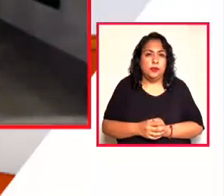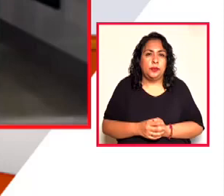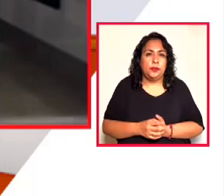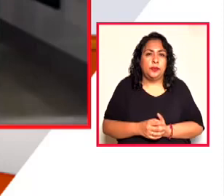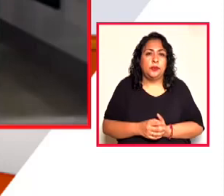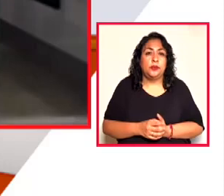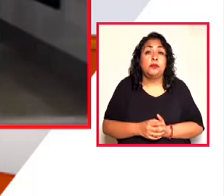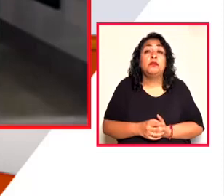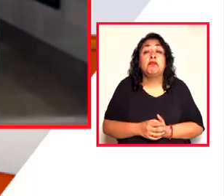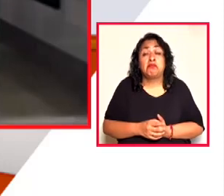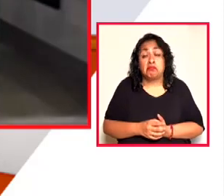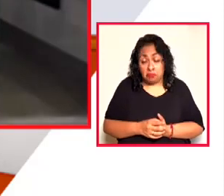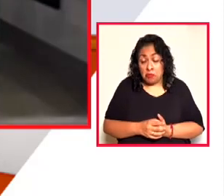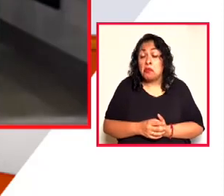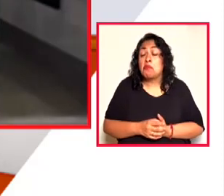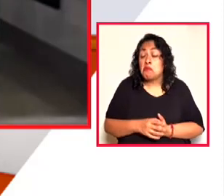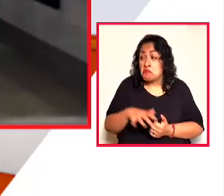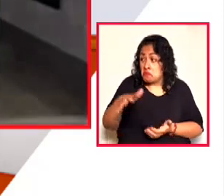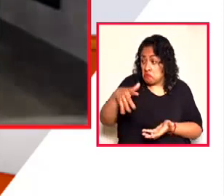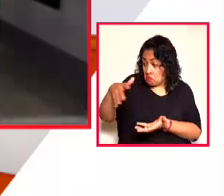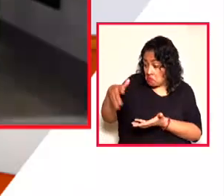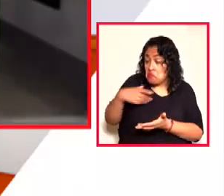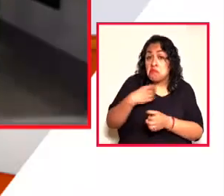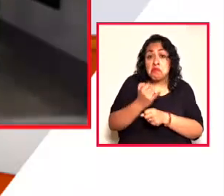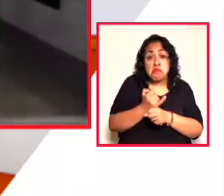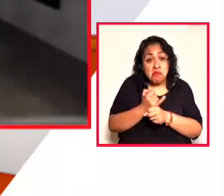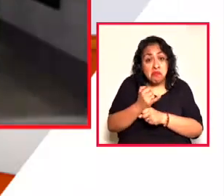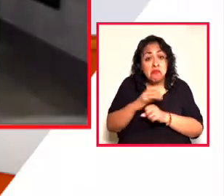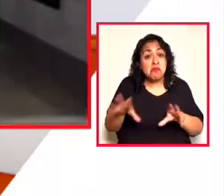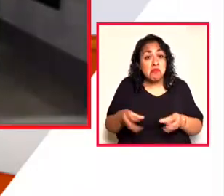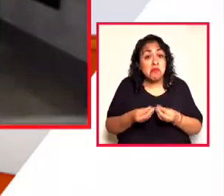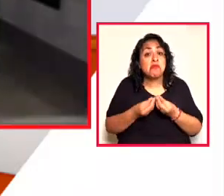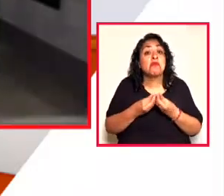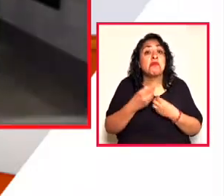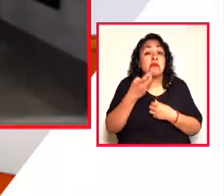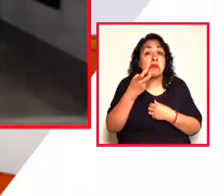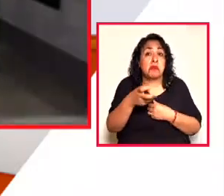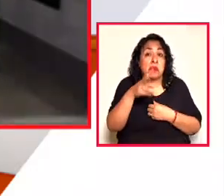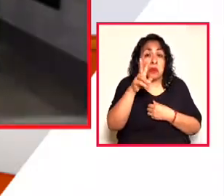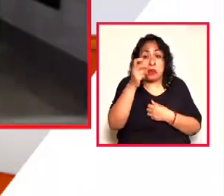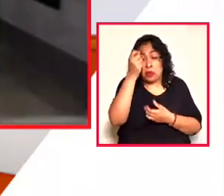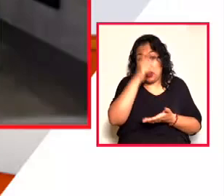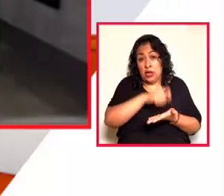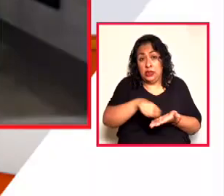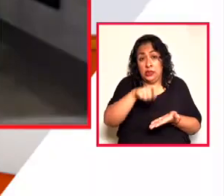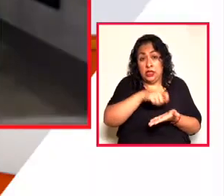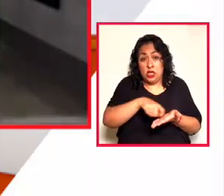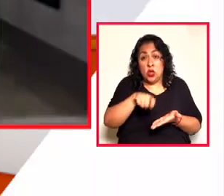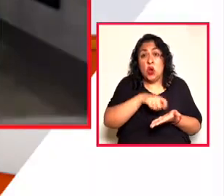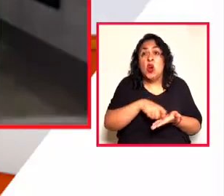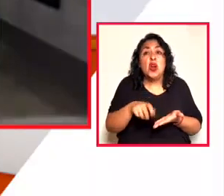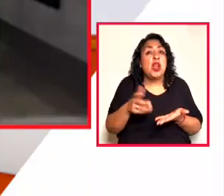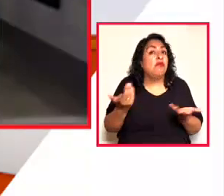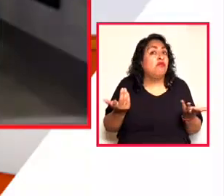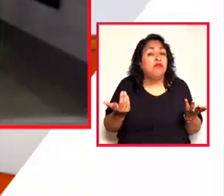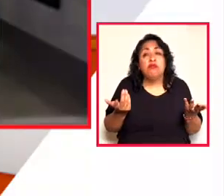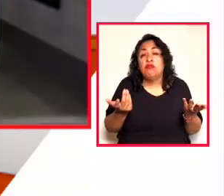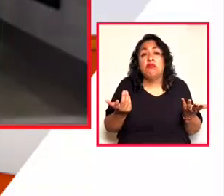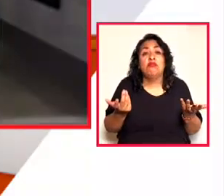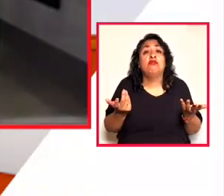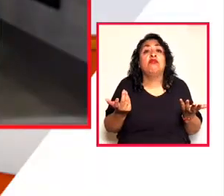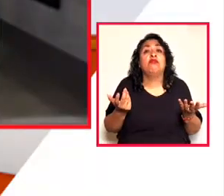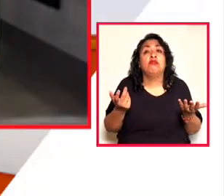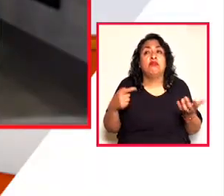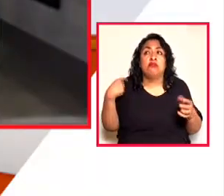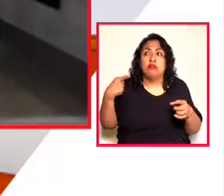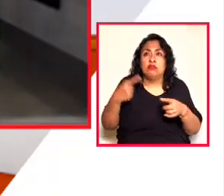Bueno, pues una buena recopilación, investigación, recuperación de esta gran escritora, que no hay que, hemos estado hablando